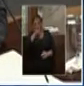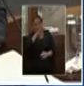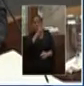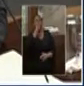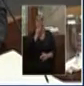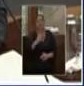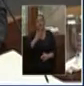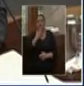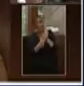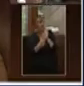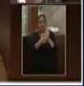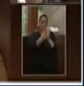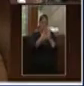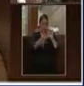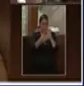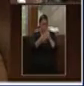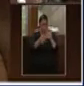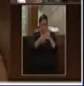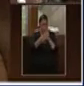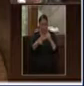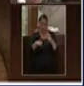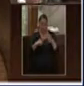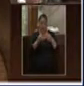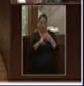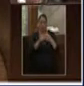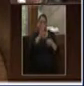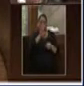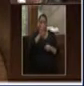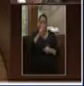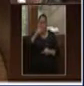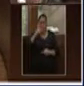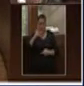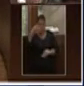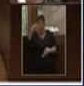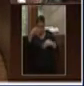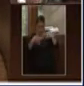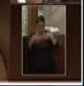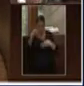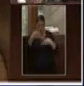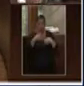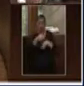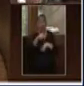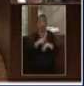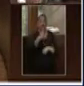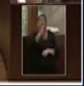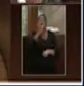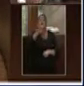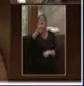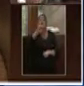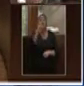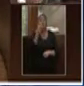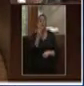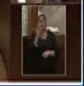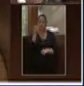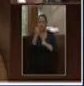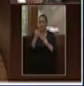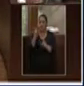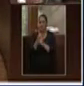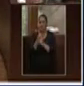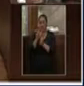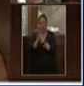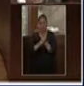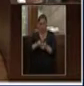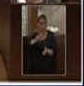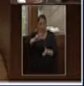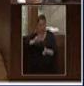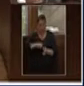se trataba de una multa de 197 millones de pesos por haber creado un fideicomiso que se separaba